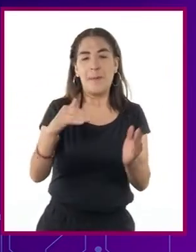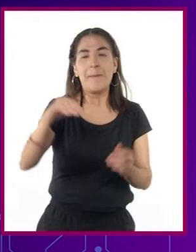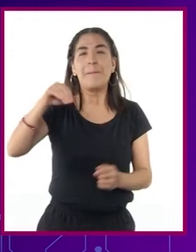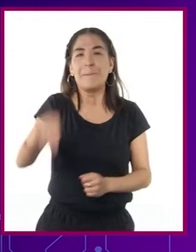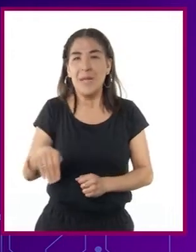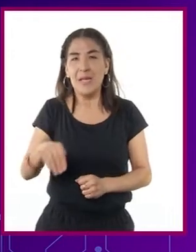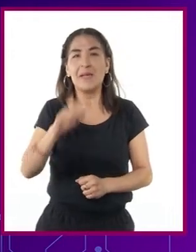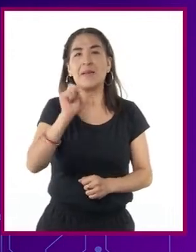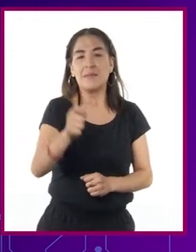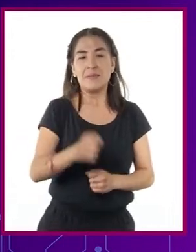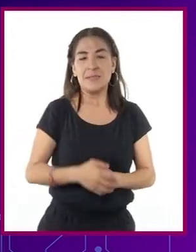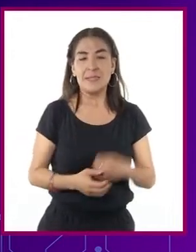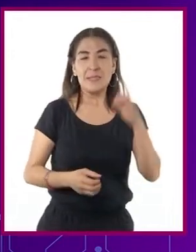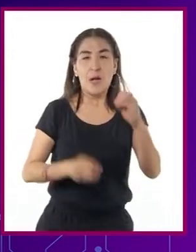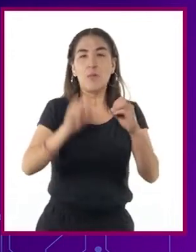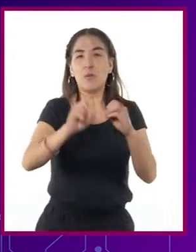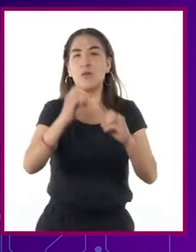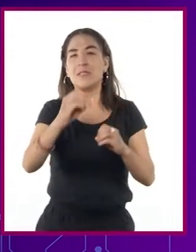como